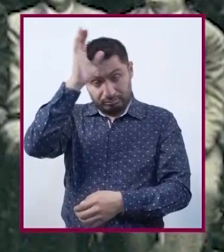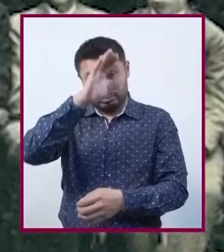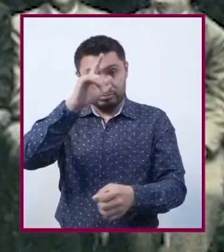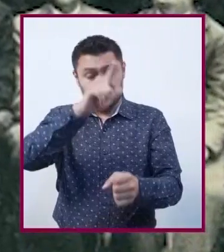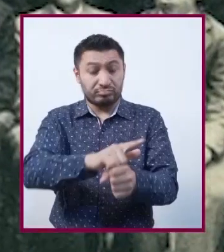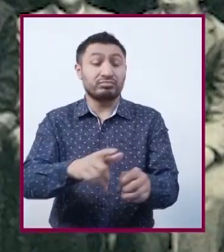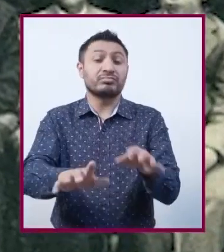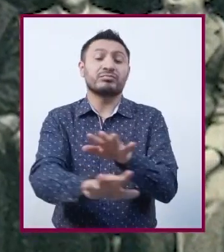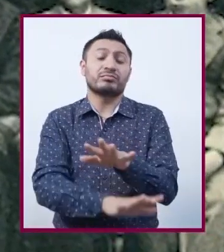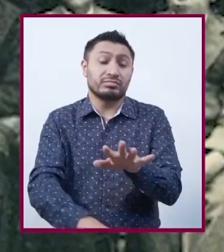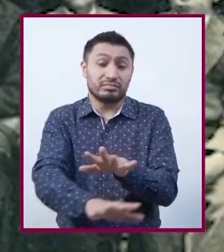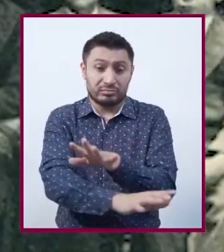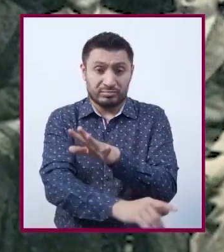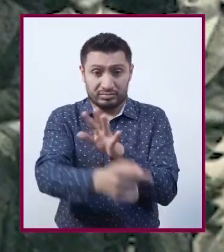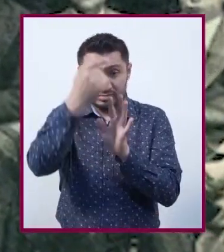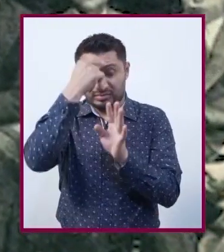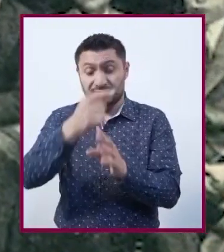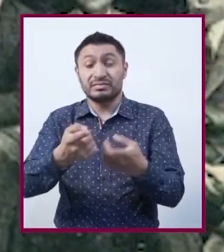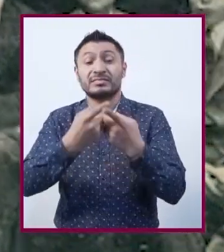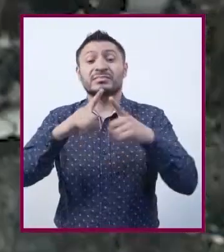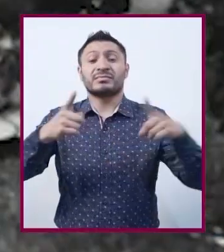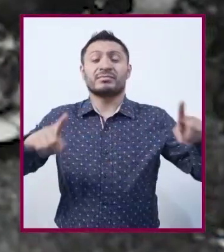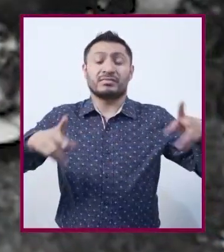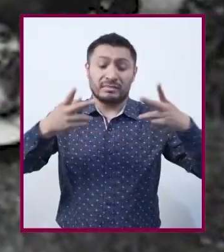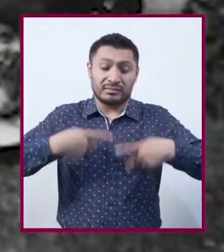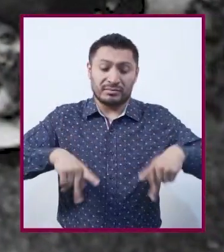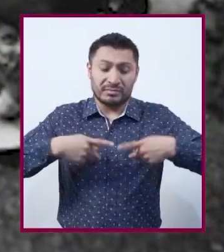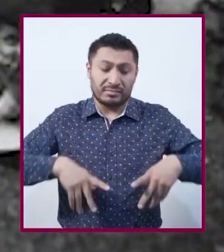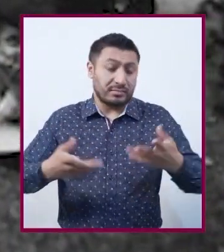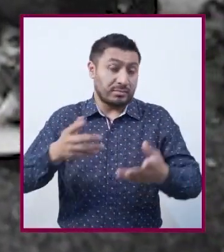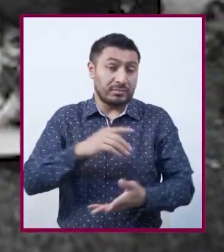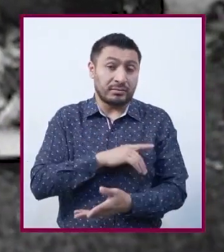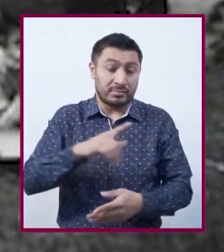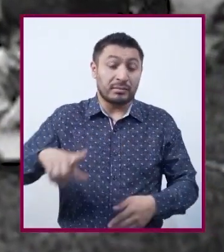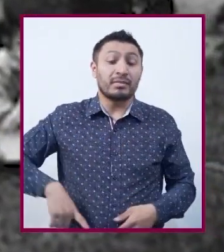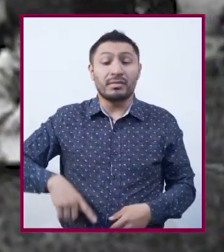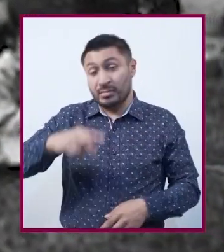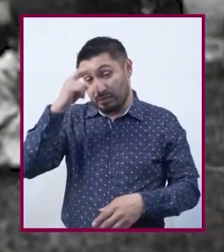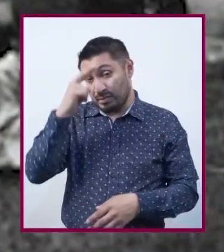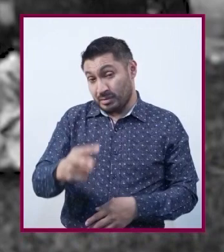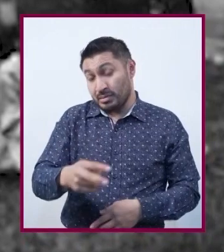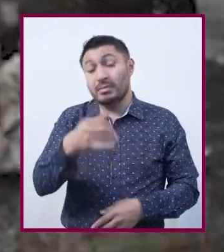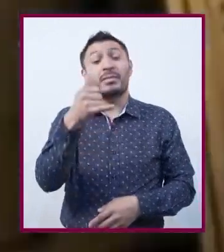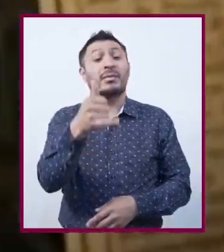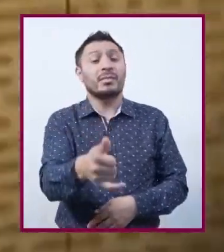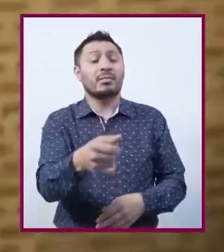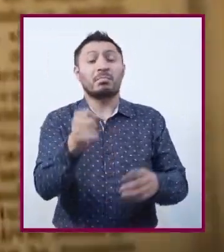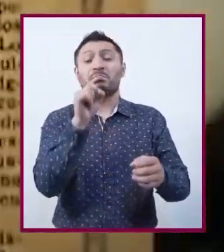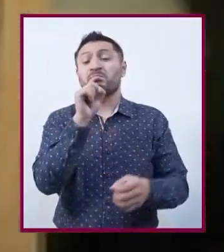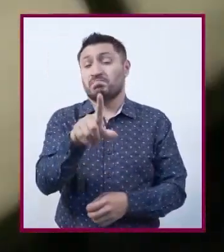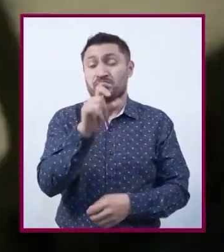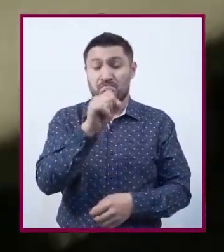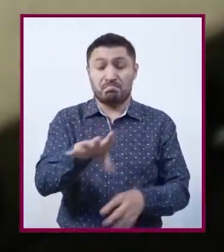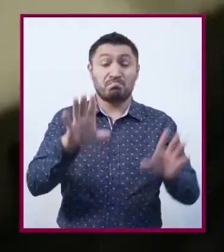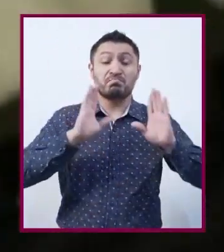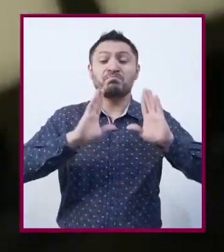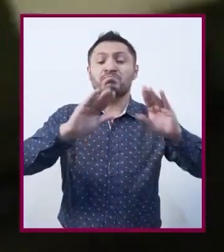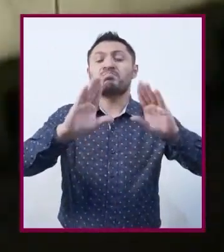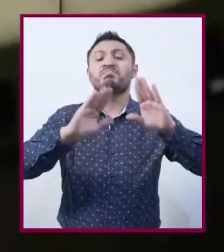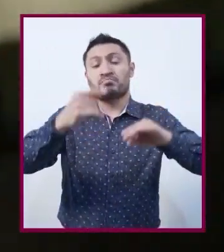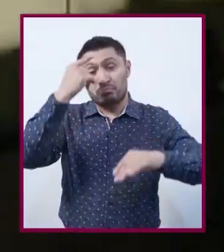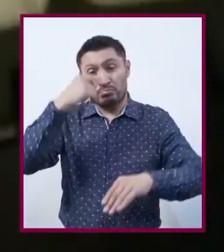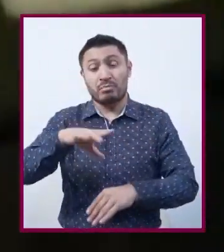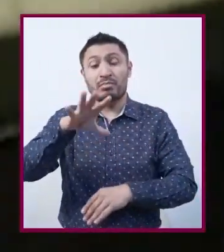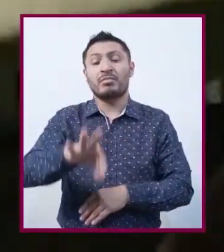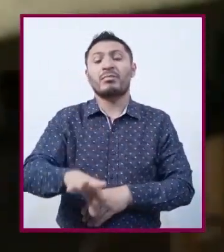cultural indispensable para su desarrollo como persona y ciudadano y, al mismo tiempo, recibía orientación para